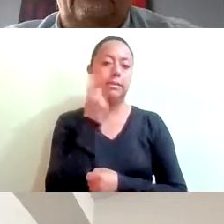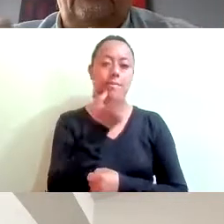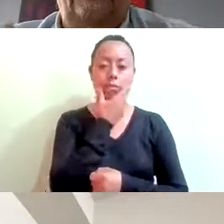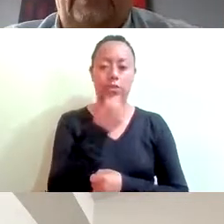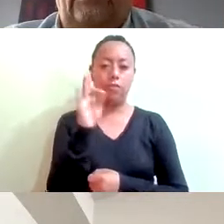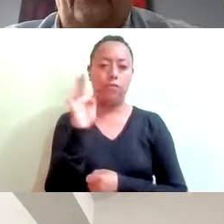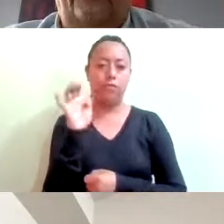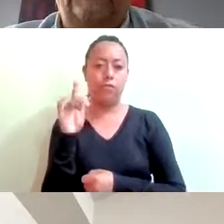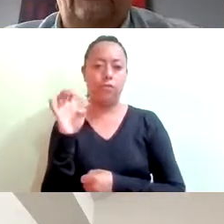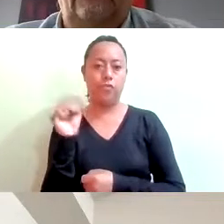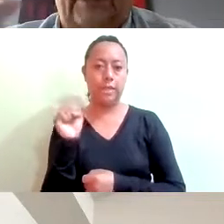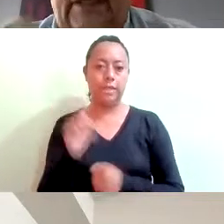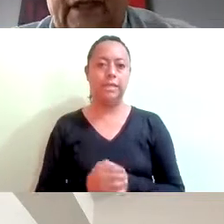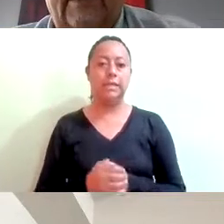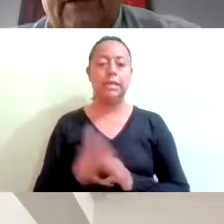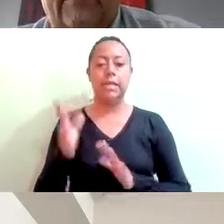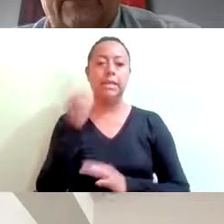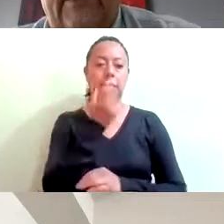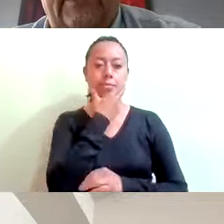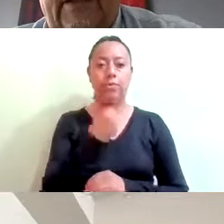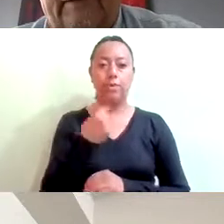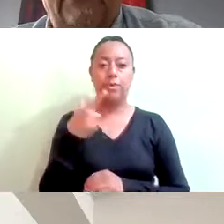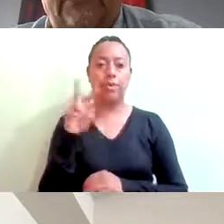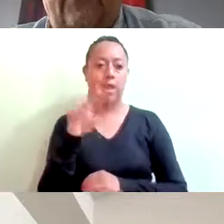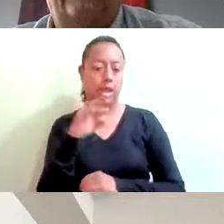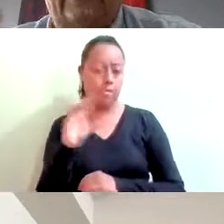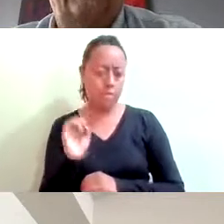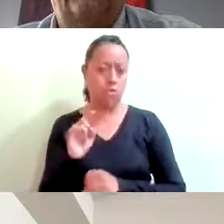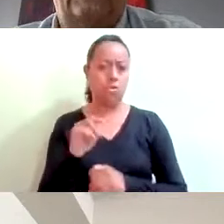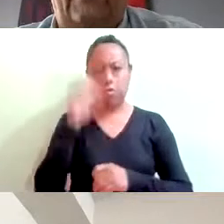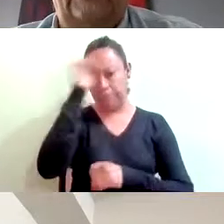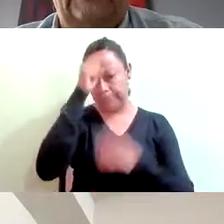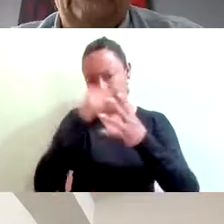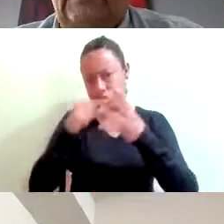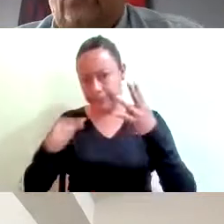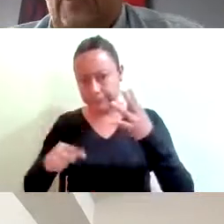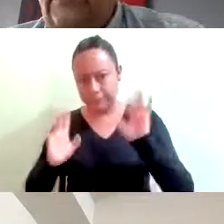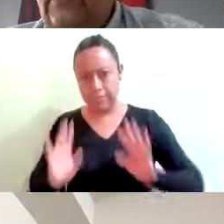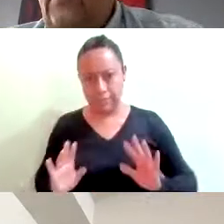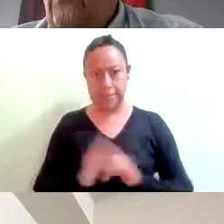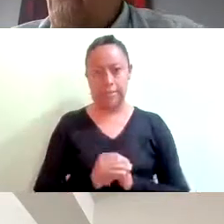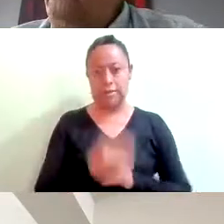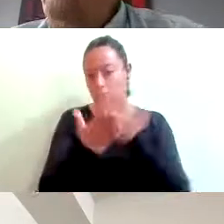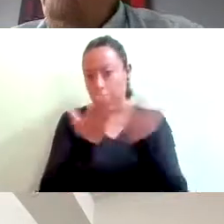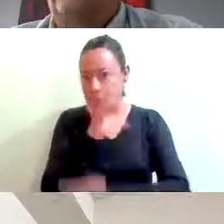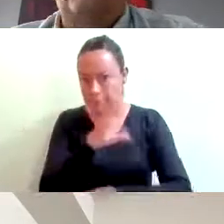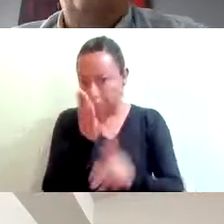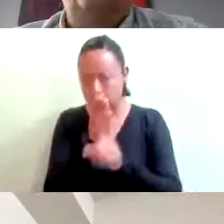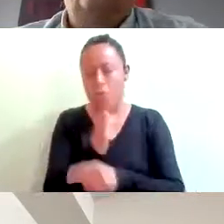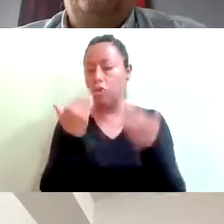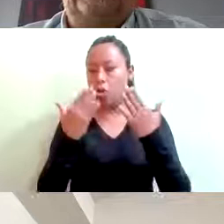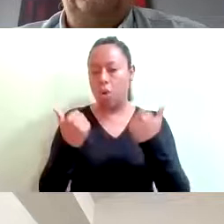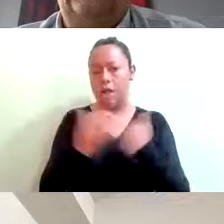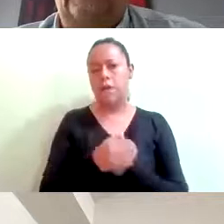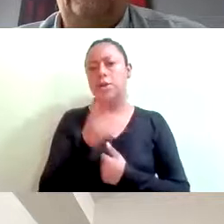de observaciones, aunque no hay propuesta concreta, que es más bien de revisión de esto que se llamaba, si no hay una violación al